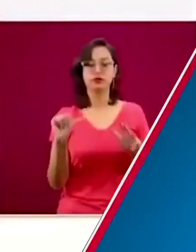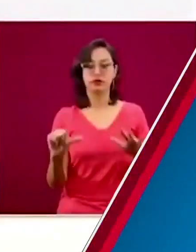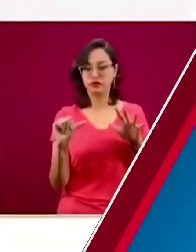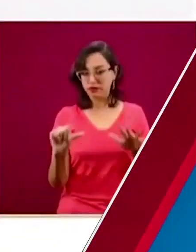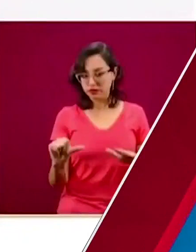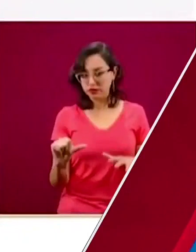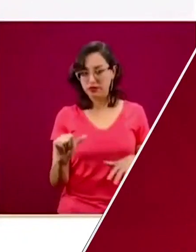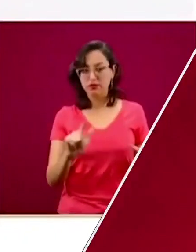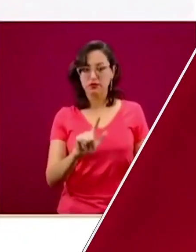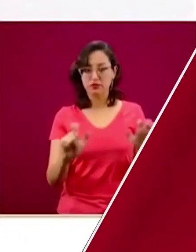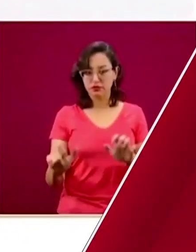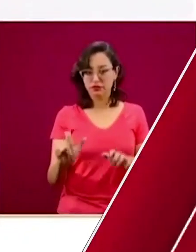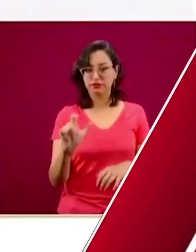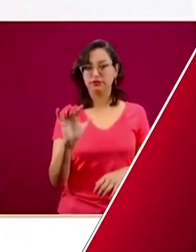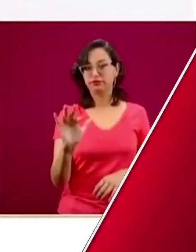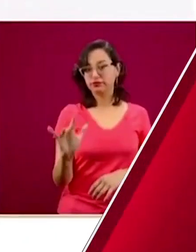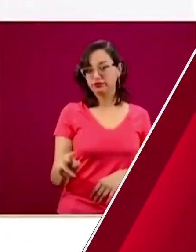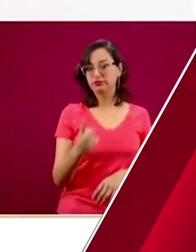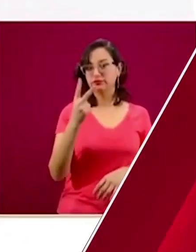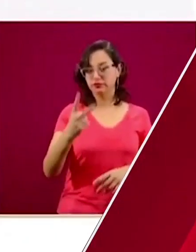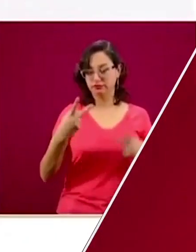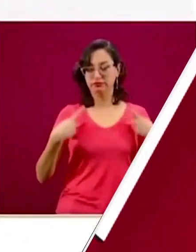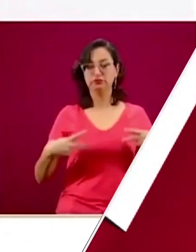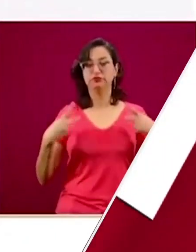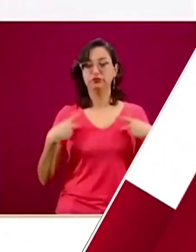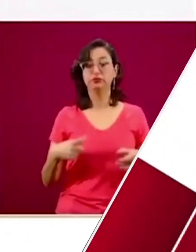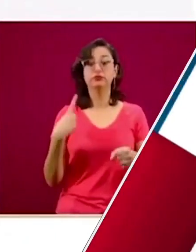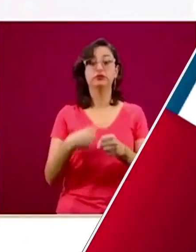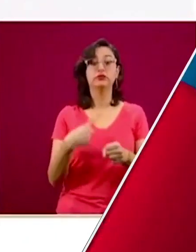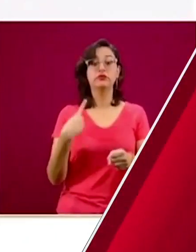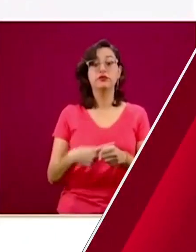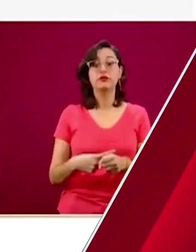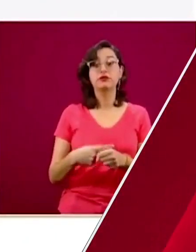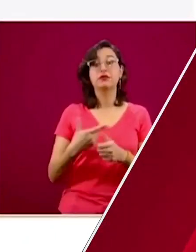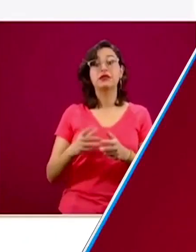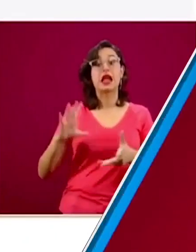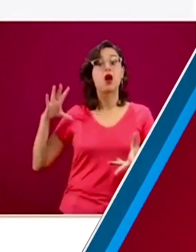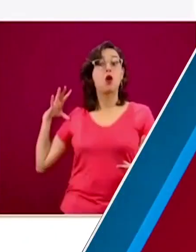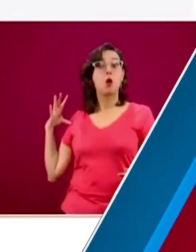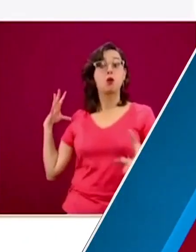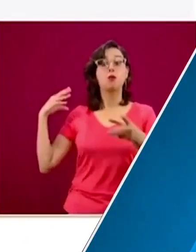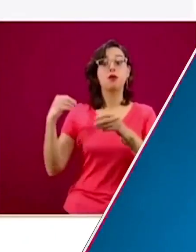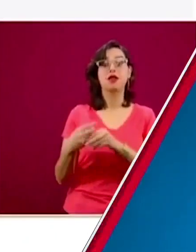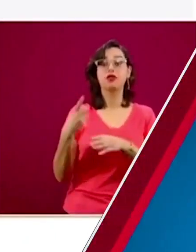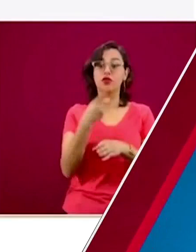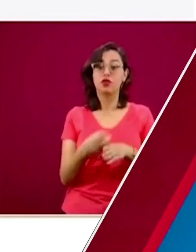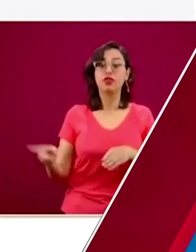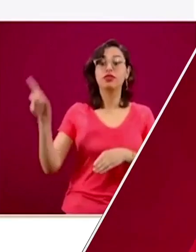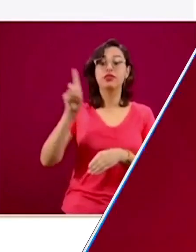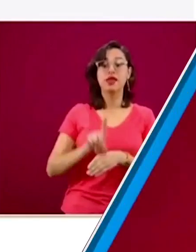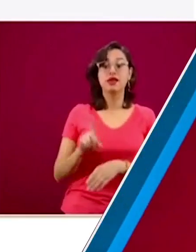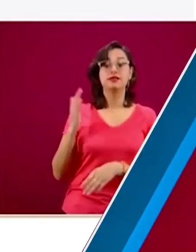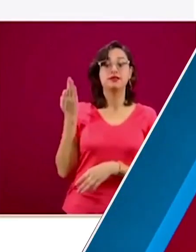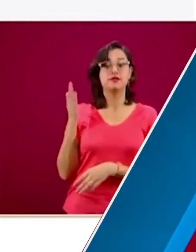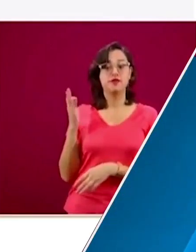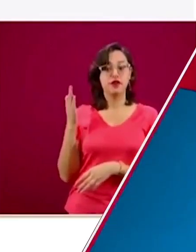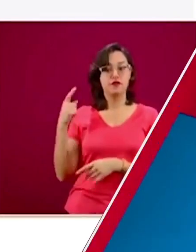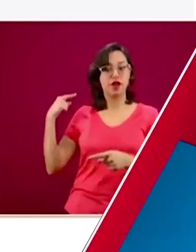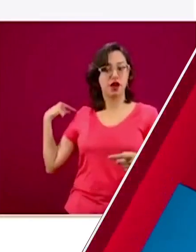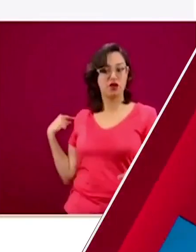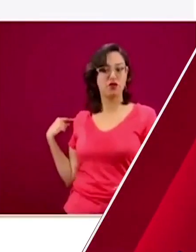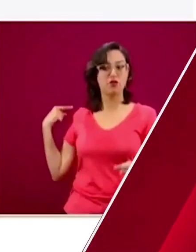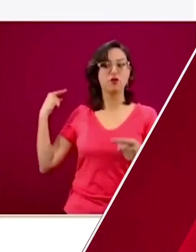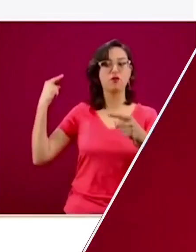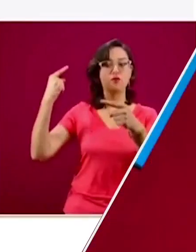ya 1.569 personas fallecidas. El número de casos confirmados de contagio